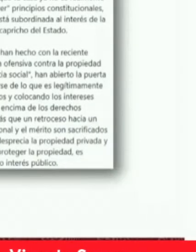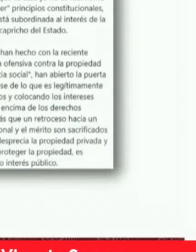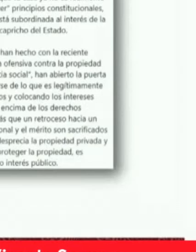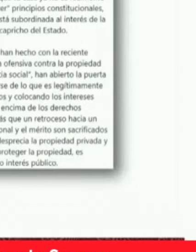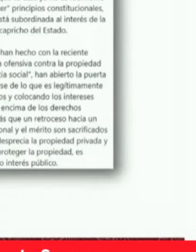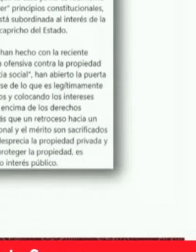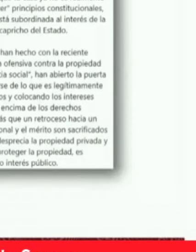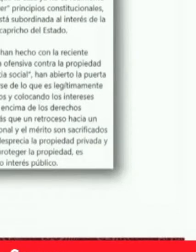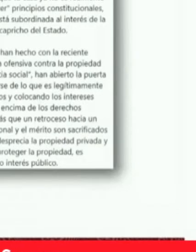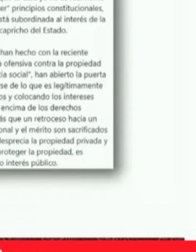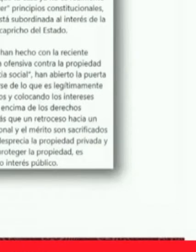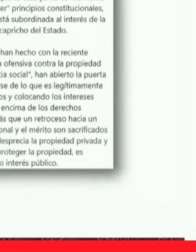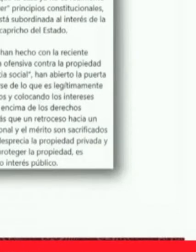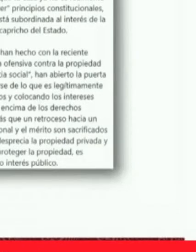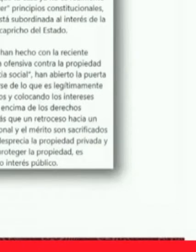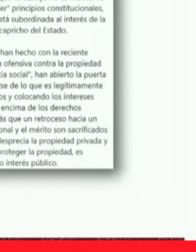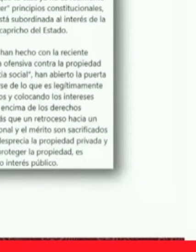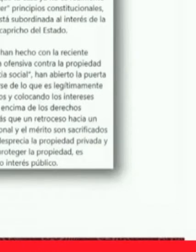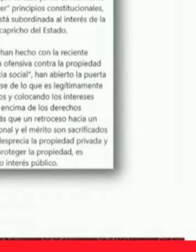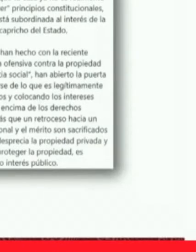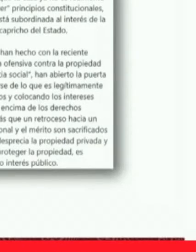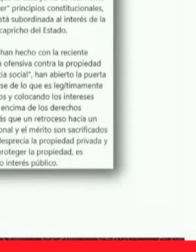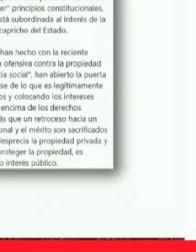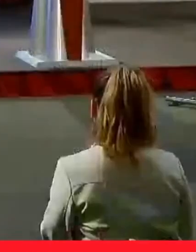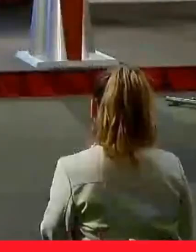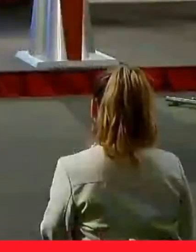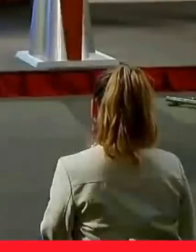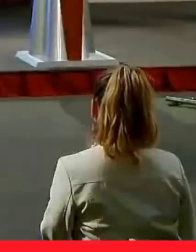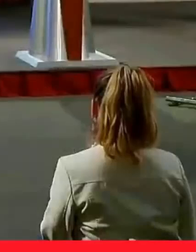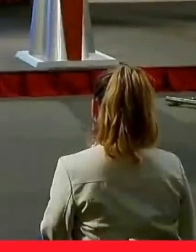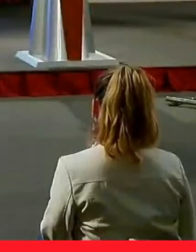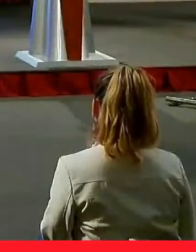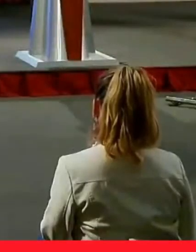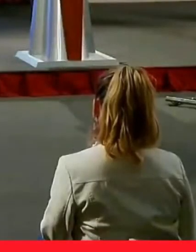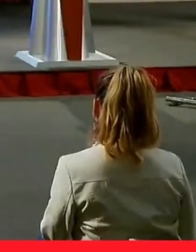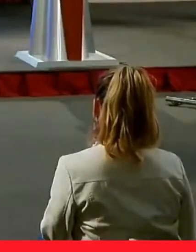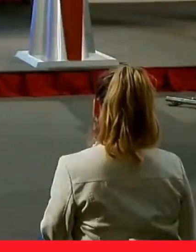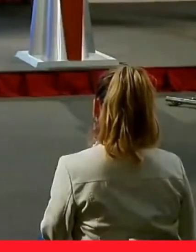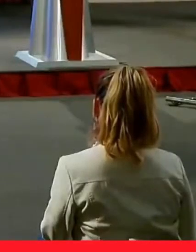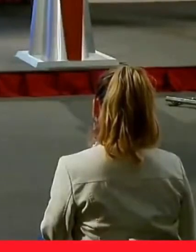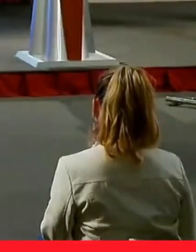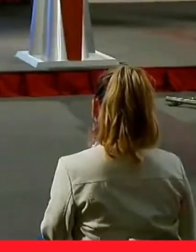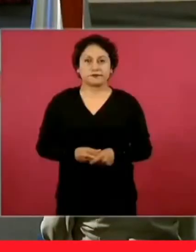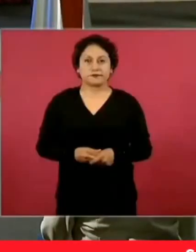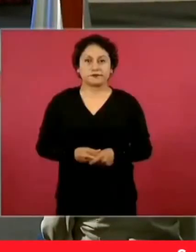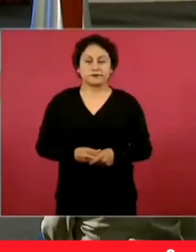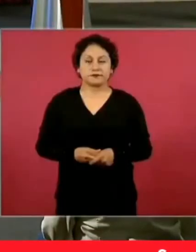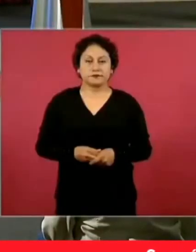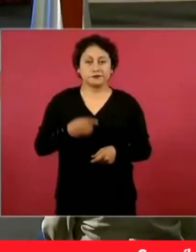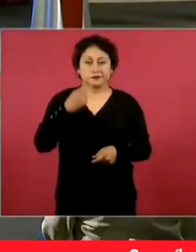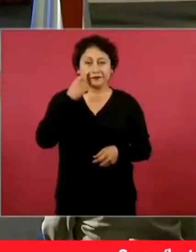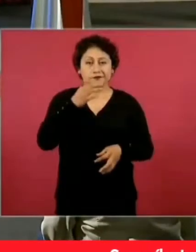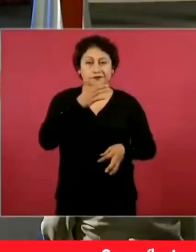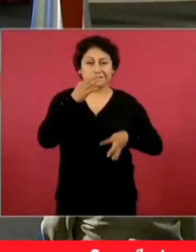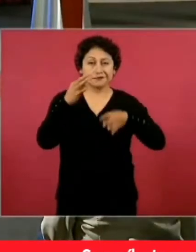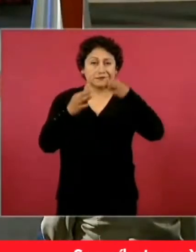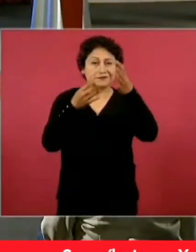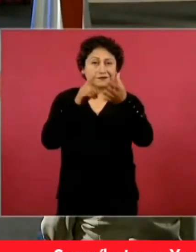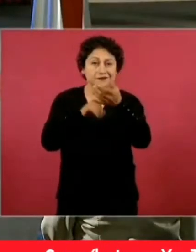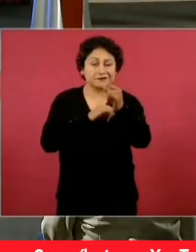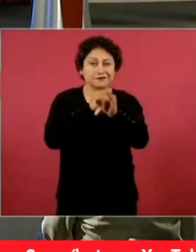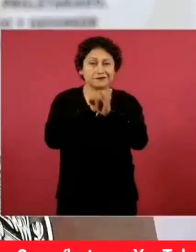David Páramo, Lili Telles, entre otros, armaron un escándalo en redes sociales y grupos de WhatsApp